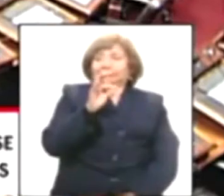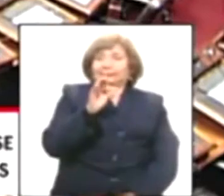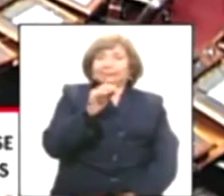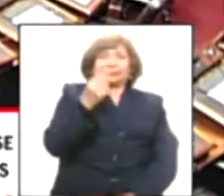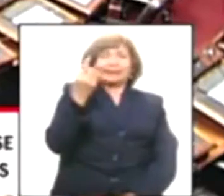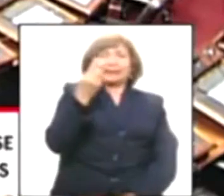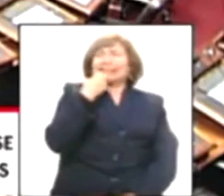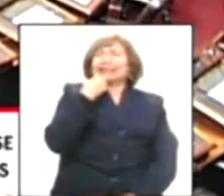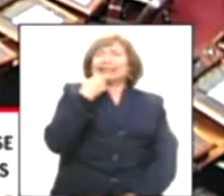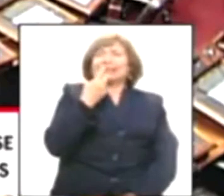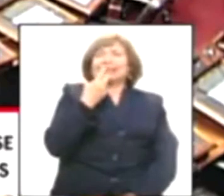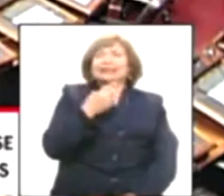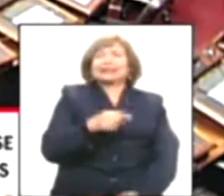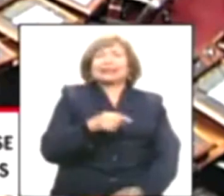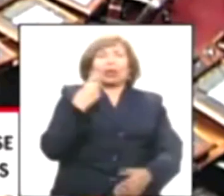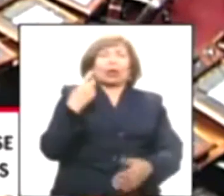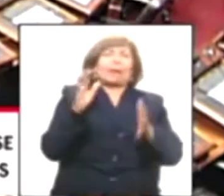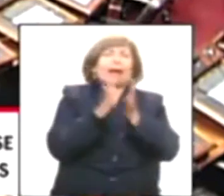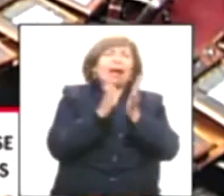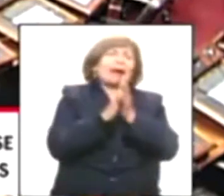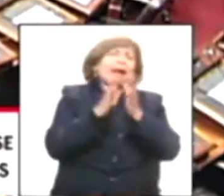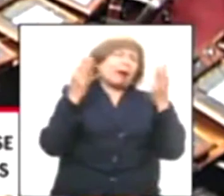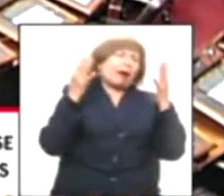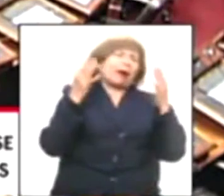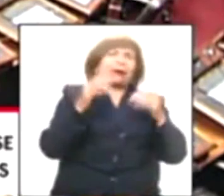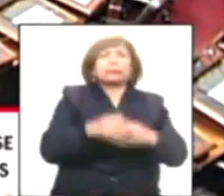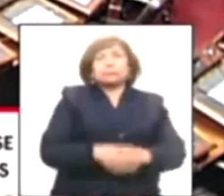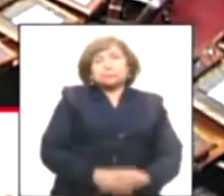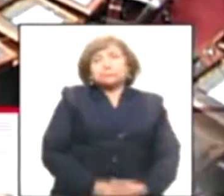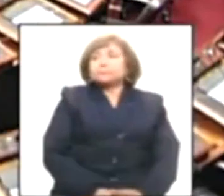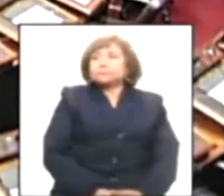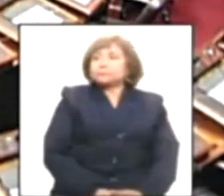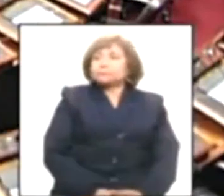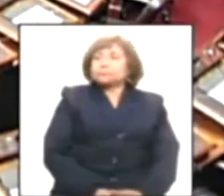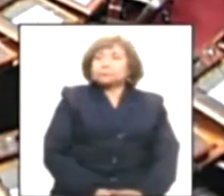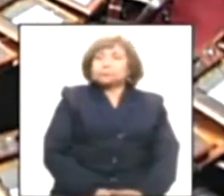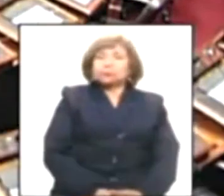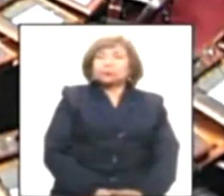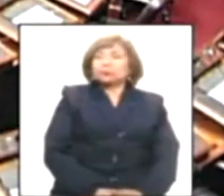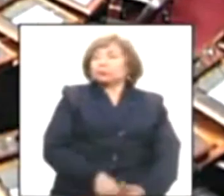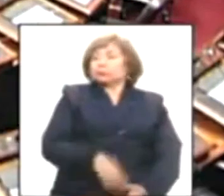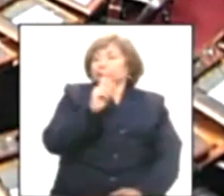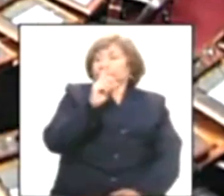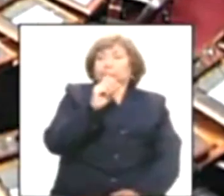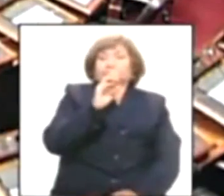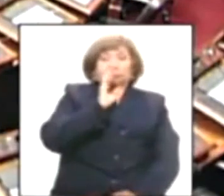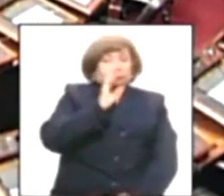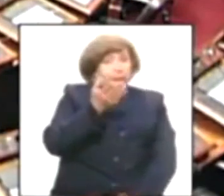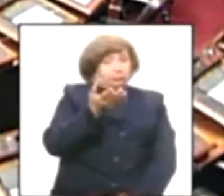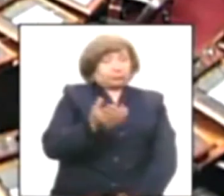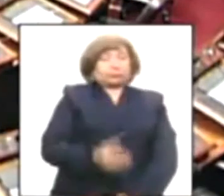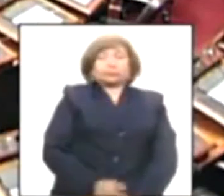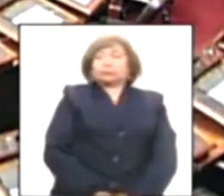Estimada siguiente. Presidenta, solo te... ¡Bravo! ¡Bravo! Ese nombre sé que están entre... ¿Si me permite? El